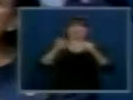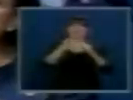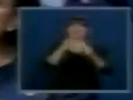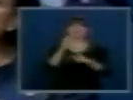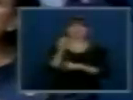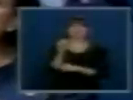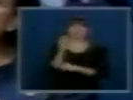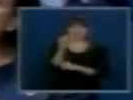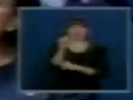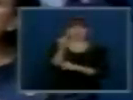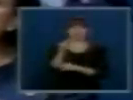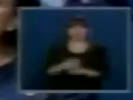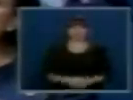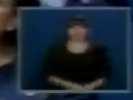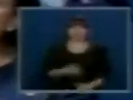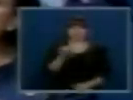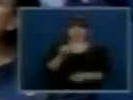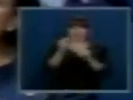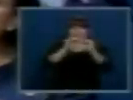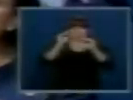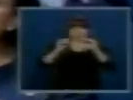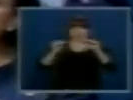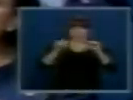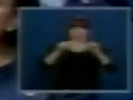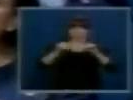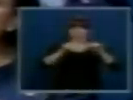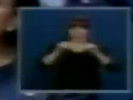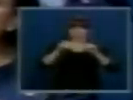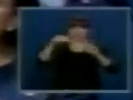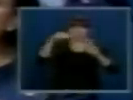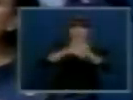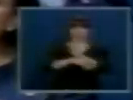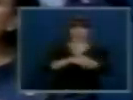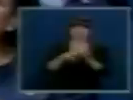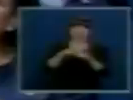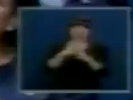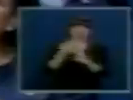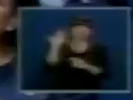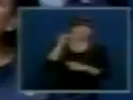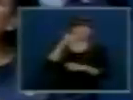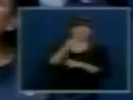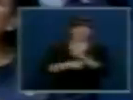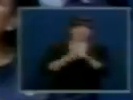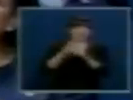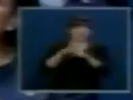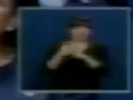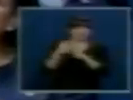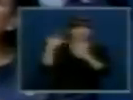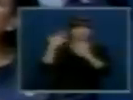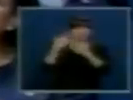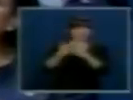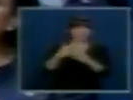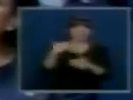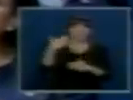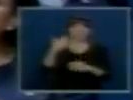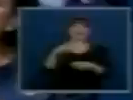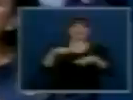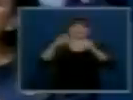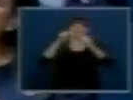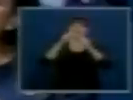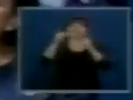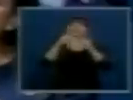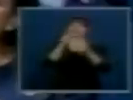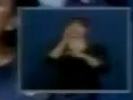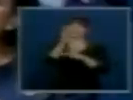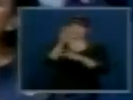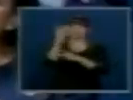Unidas, siendo este un movimiento más de la caída libre que inició hace 10 años nuestro país, cuando ocupaba la casilla